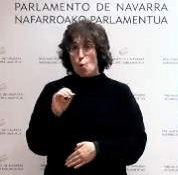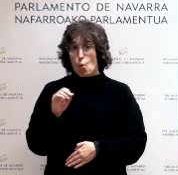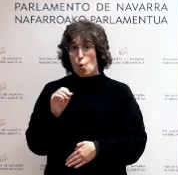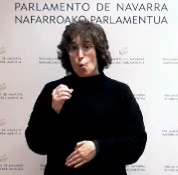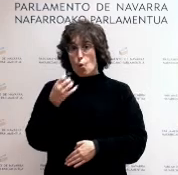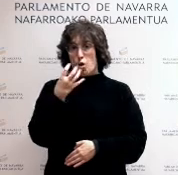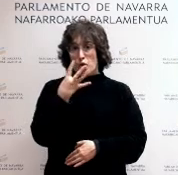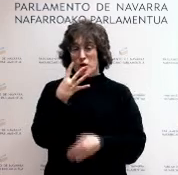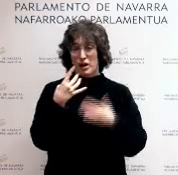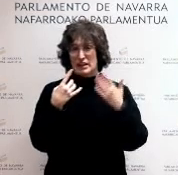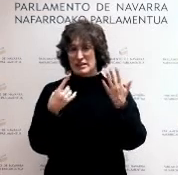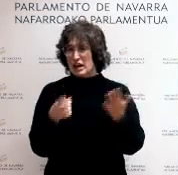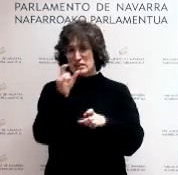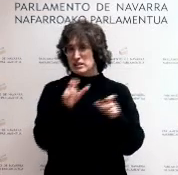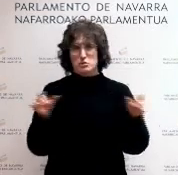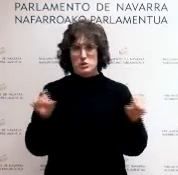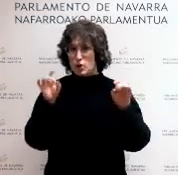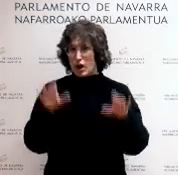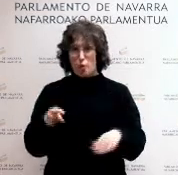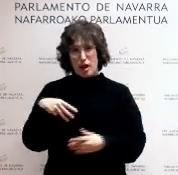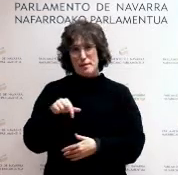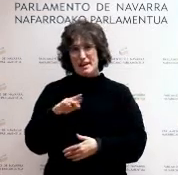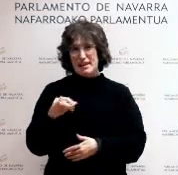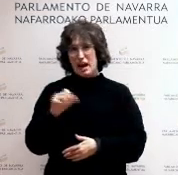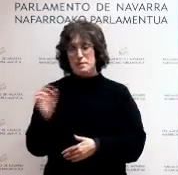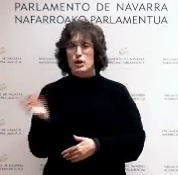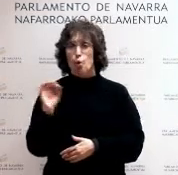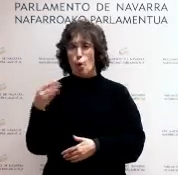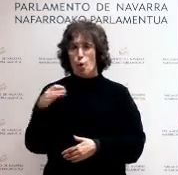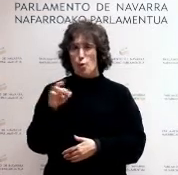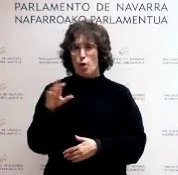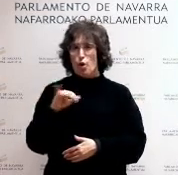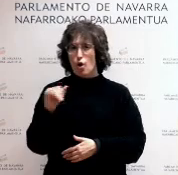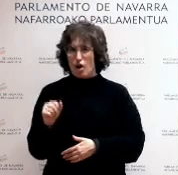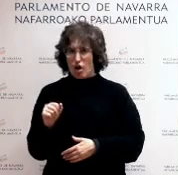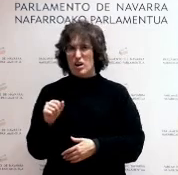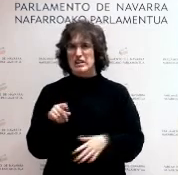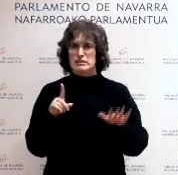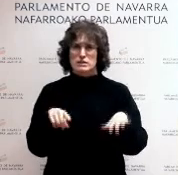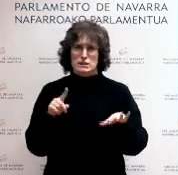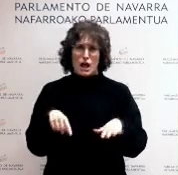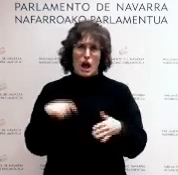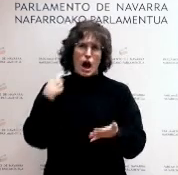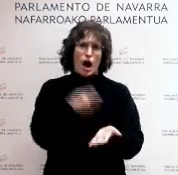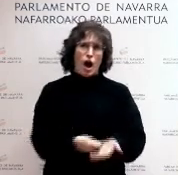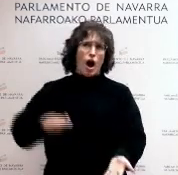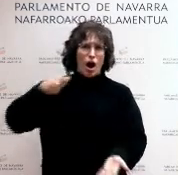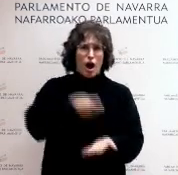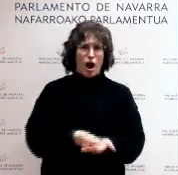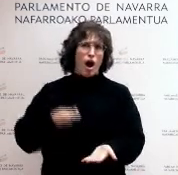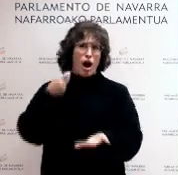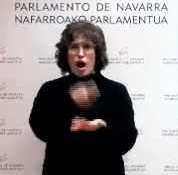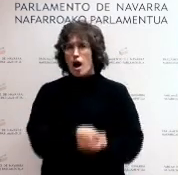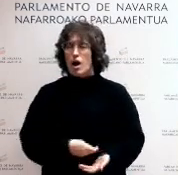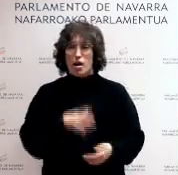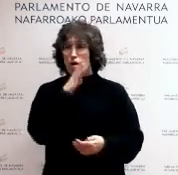Mari Carmen y Borja que están esperando las viviendas 6 meses, pagando alquileres que ustedes no les dan porque las han hecho mal y porque se